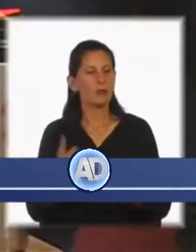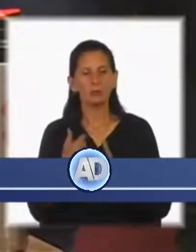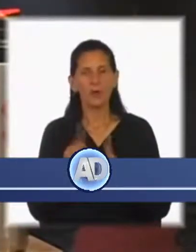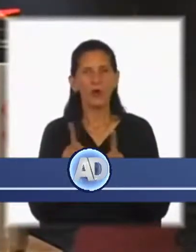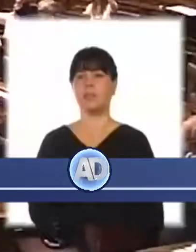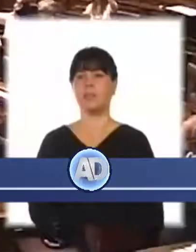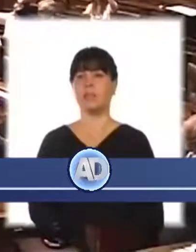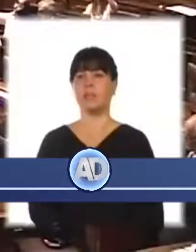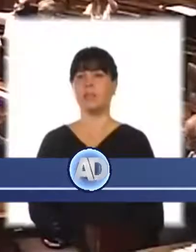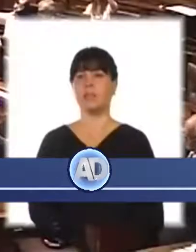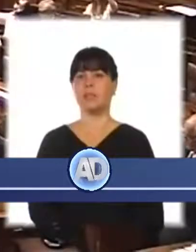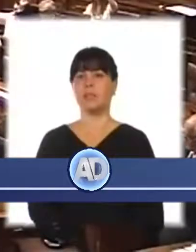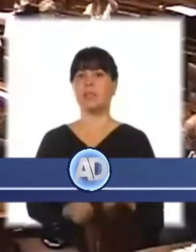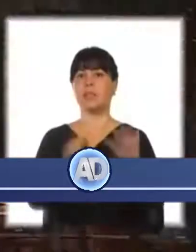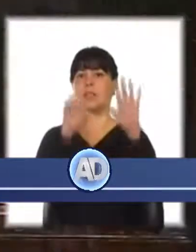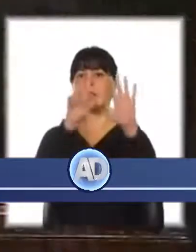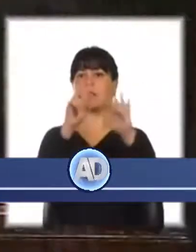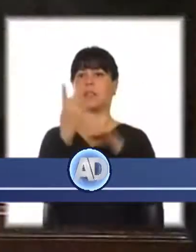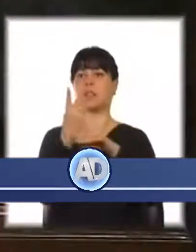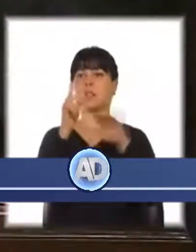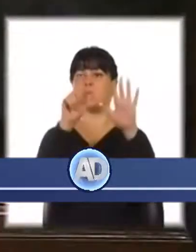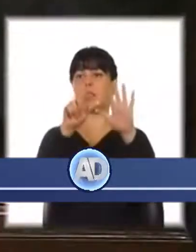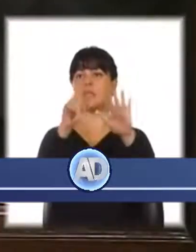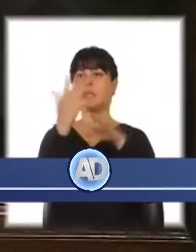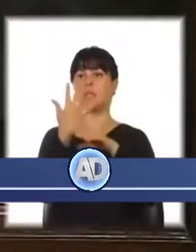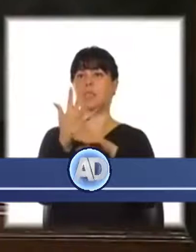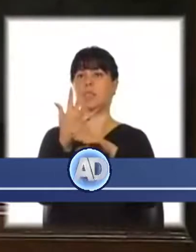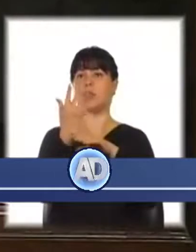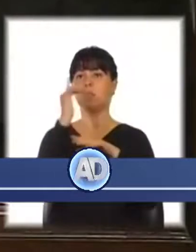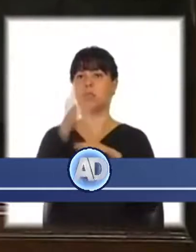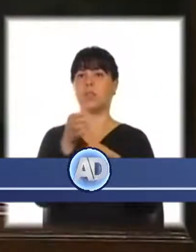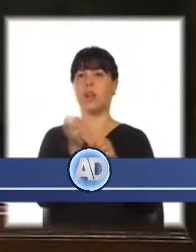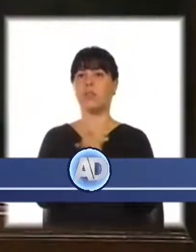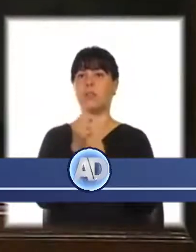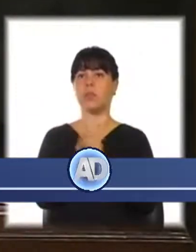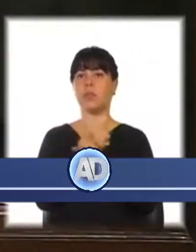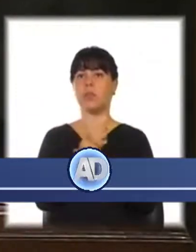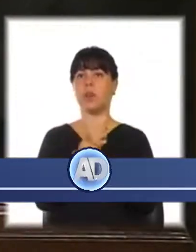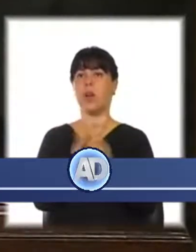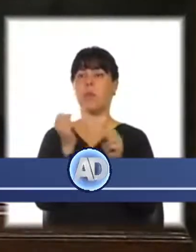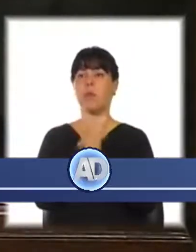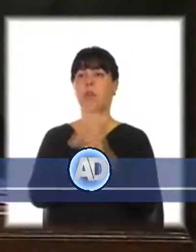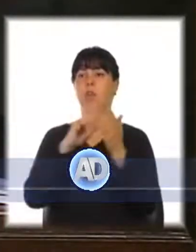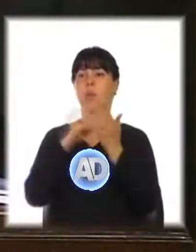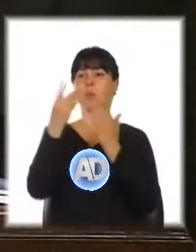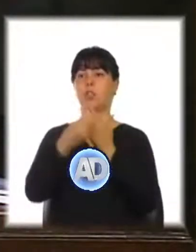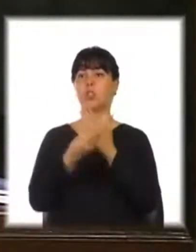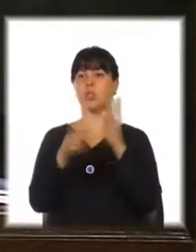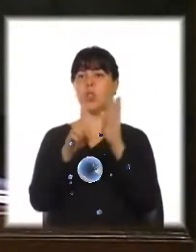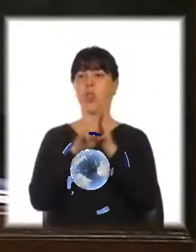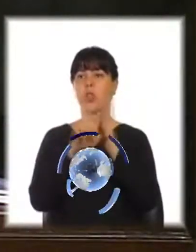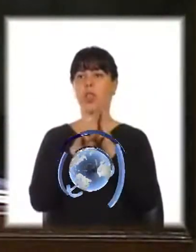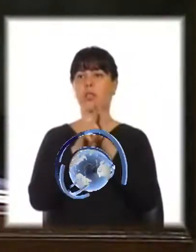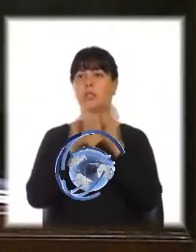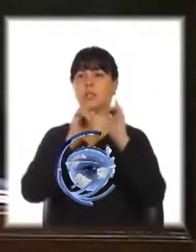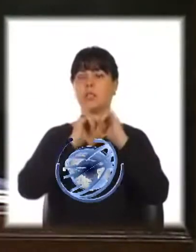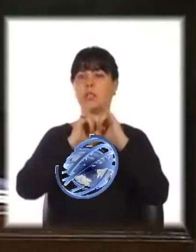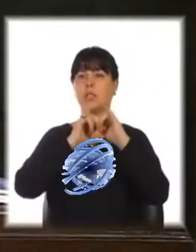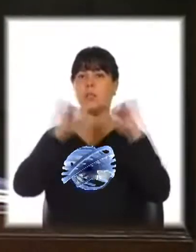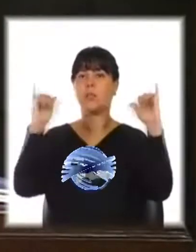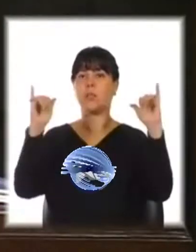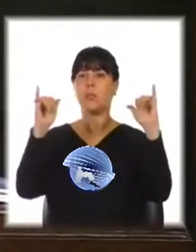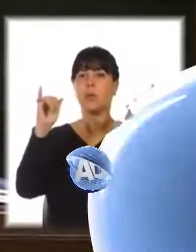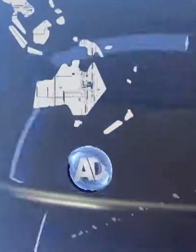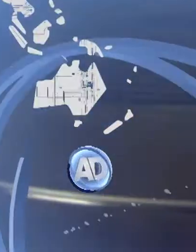el cambio de nombre sin restricciones, espacios de trabajo obligatorios y capacitación profesional para esta comunidad, entre otras